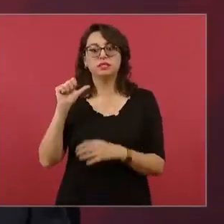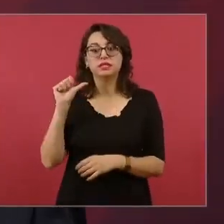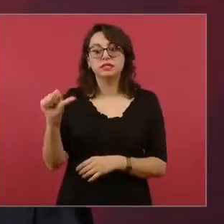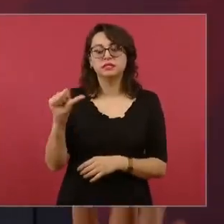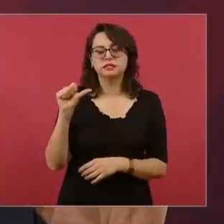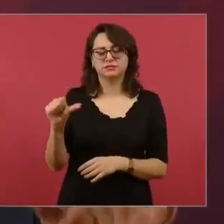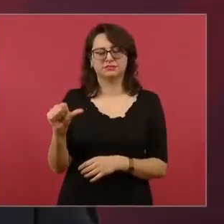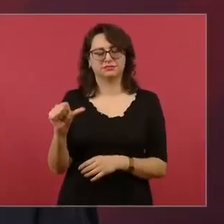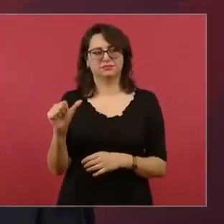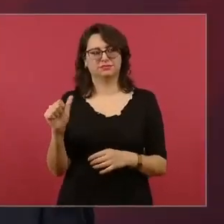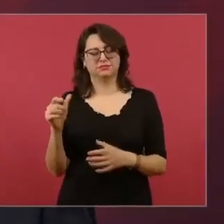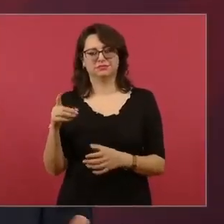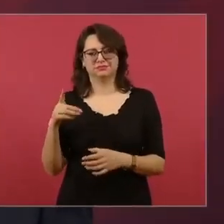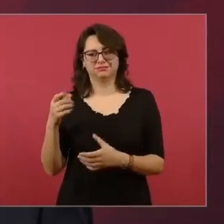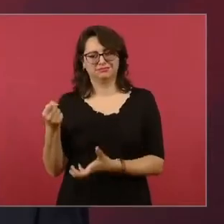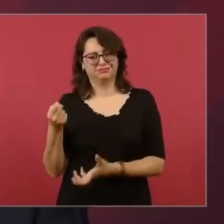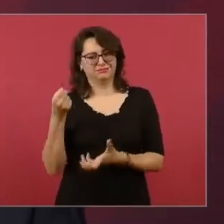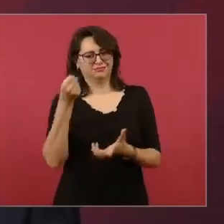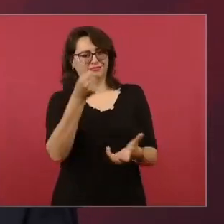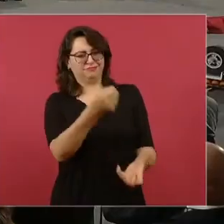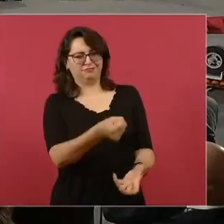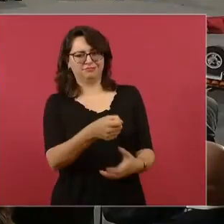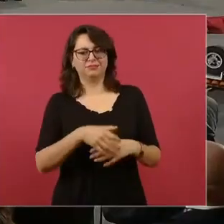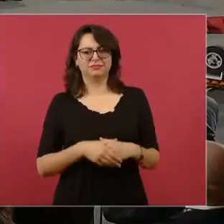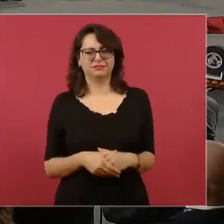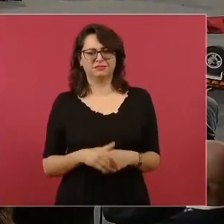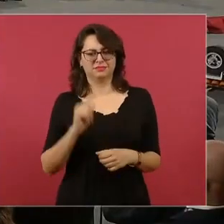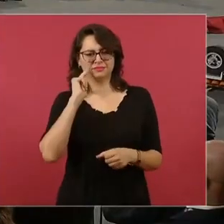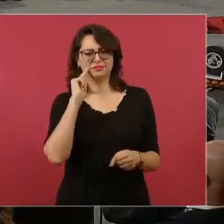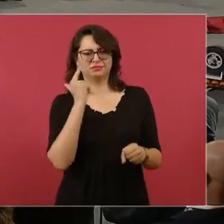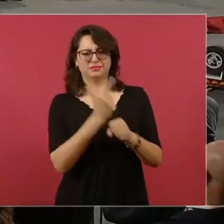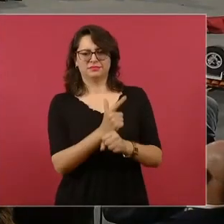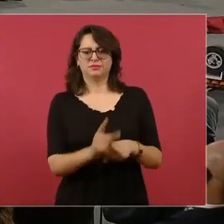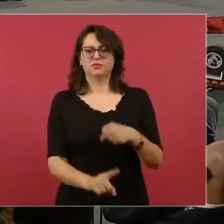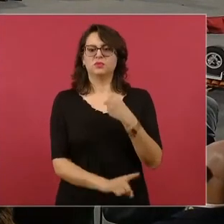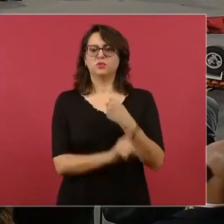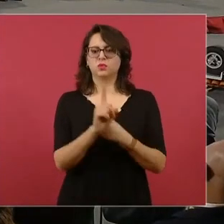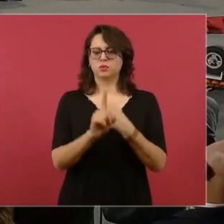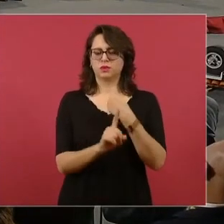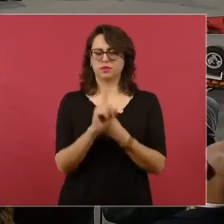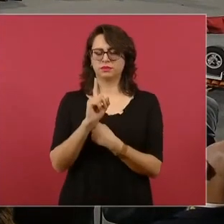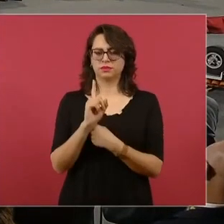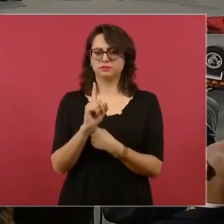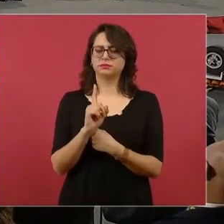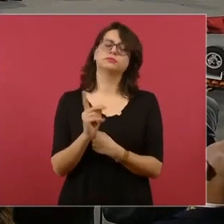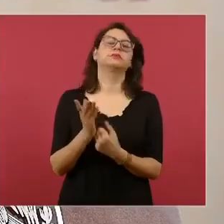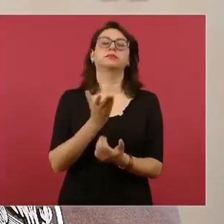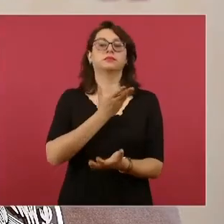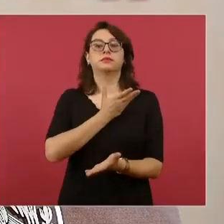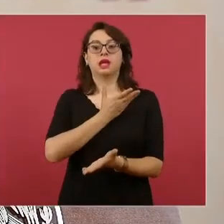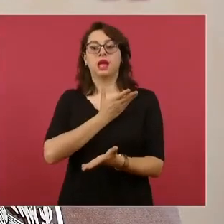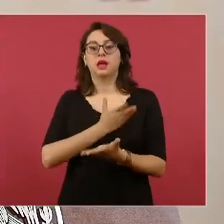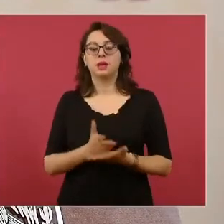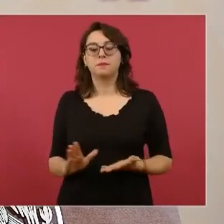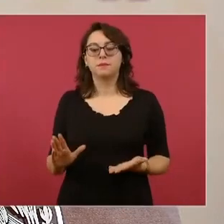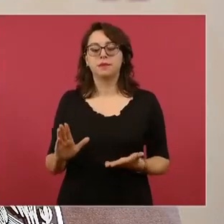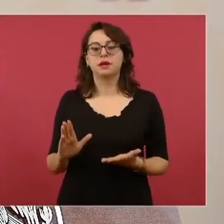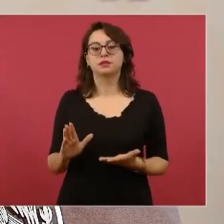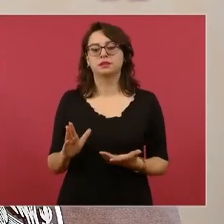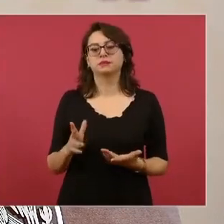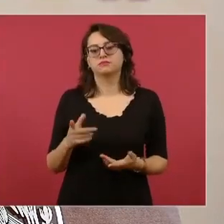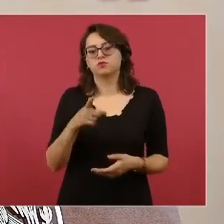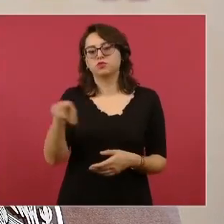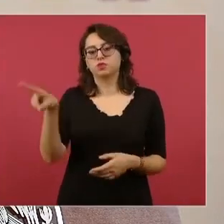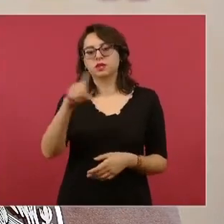que nos permiten dimensionar esta problemática. Adicionalmente, como ya muchos de ustedes han dado cuenta en medios